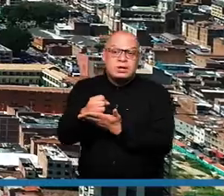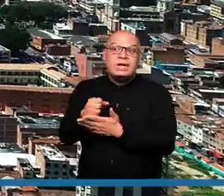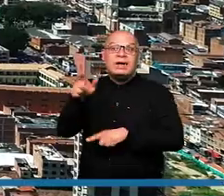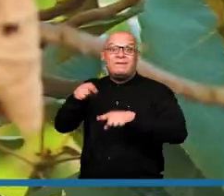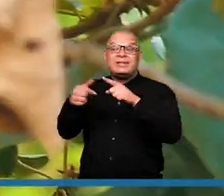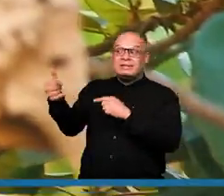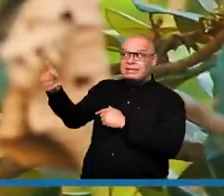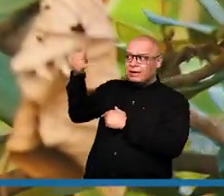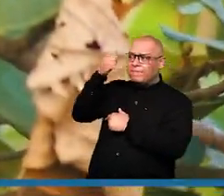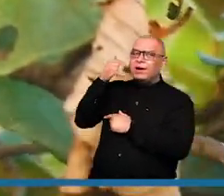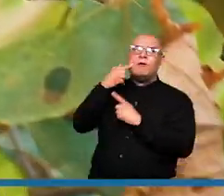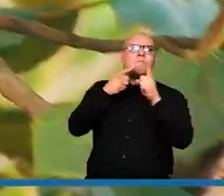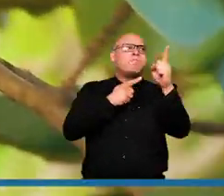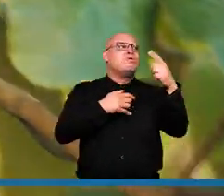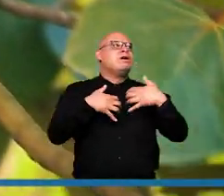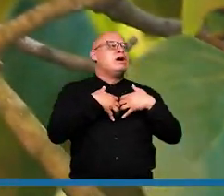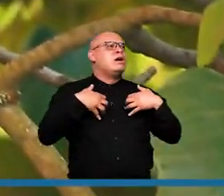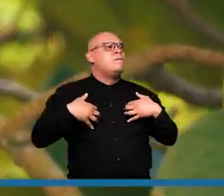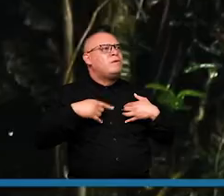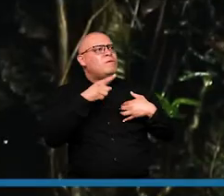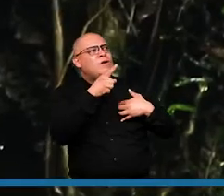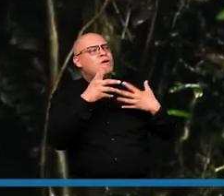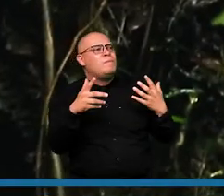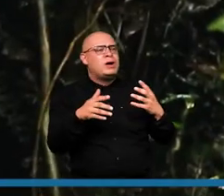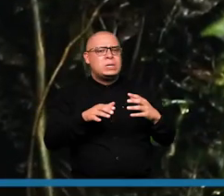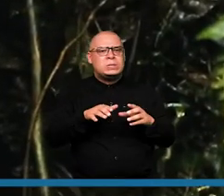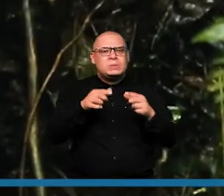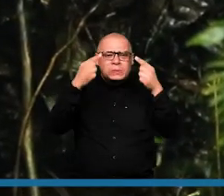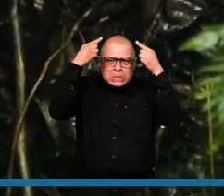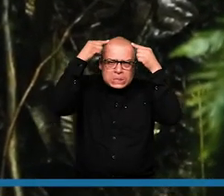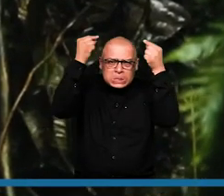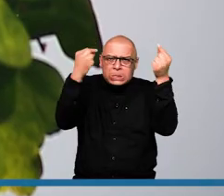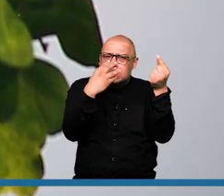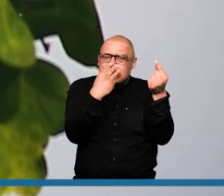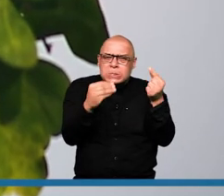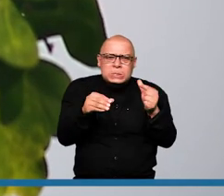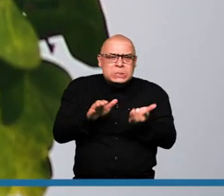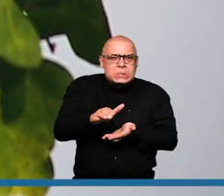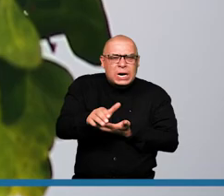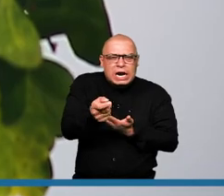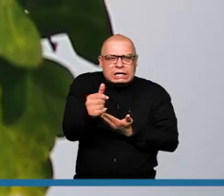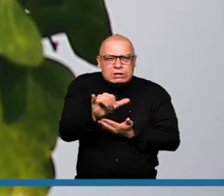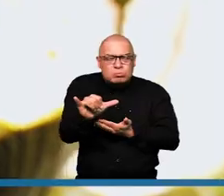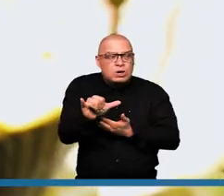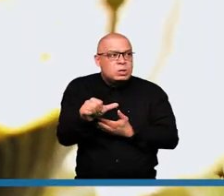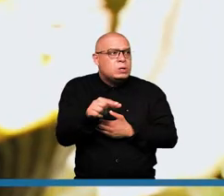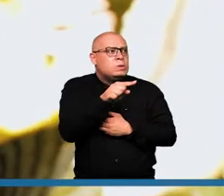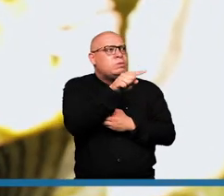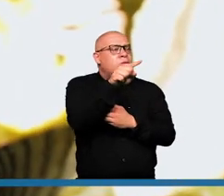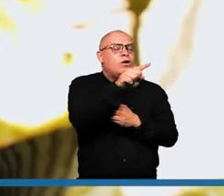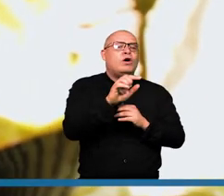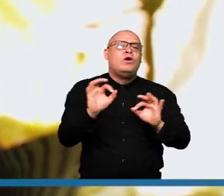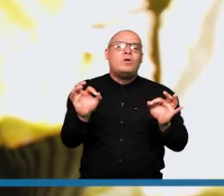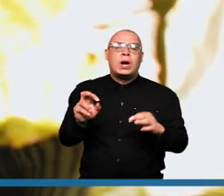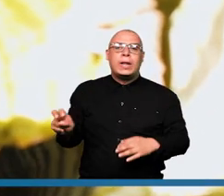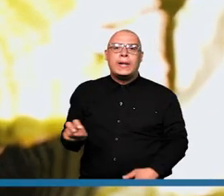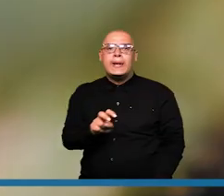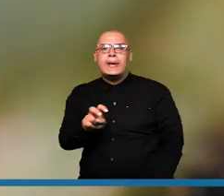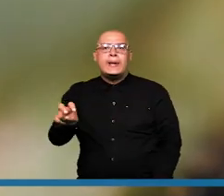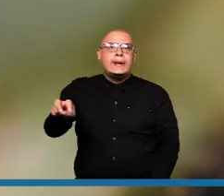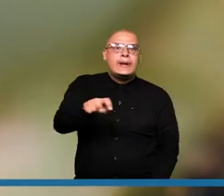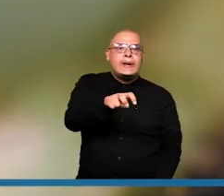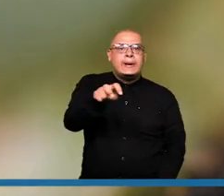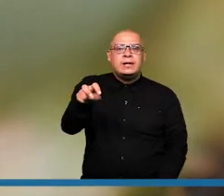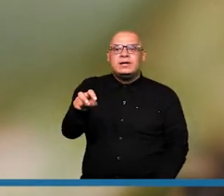comunidad nos llama a hacer rescate de zarigüeyas, que es lo que más se presenta acá, algunas aves, serpientes que están como en